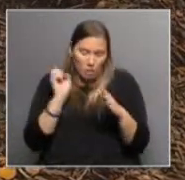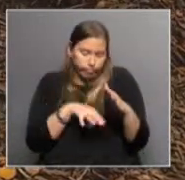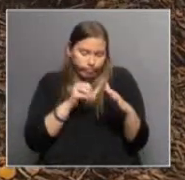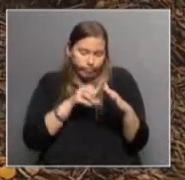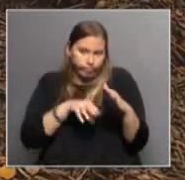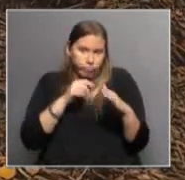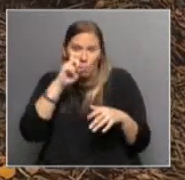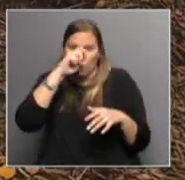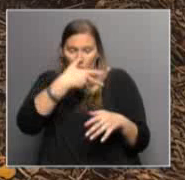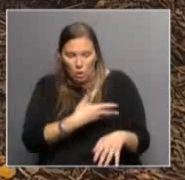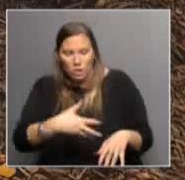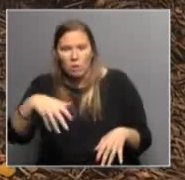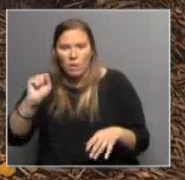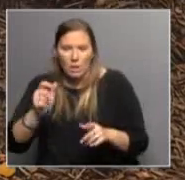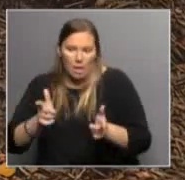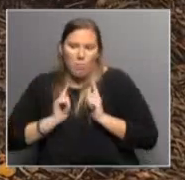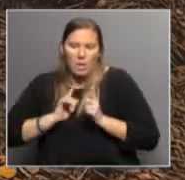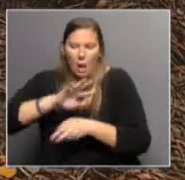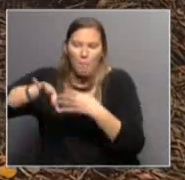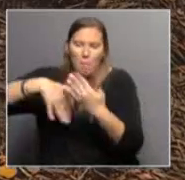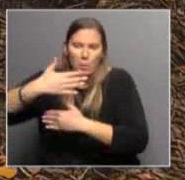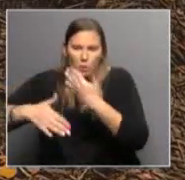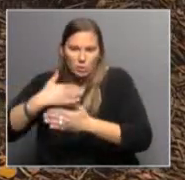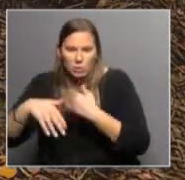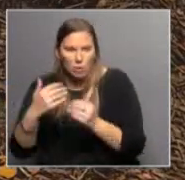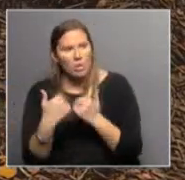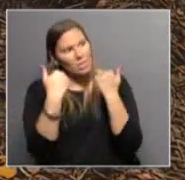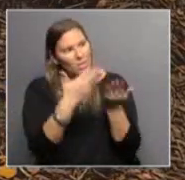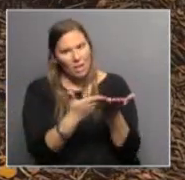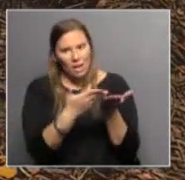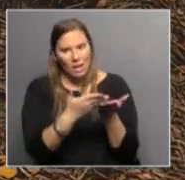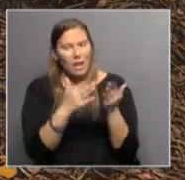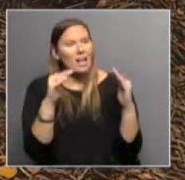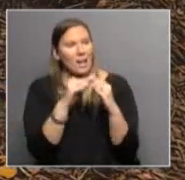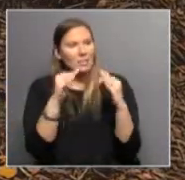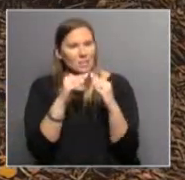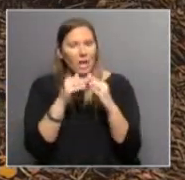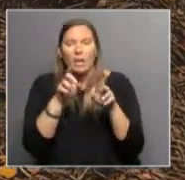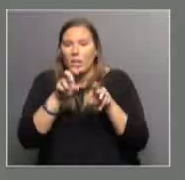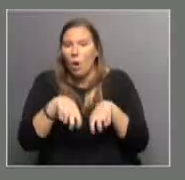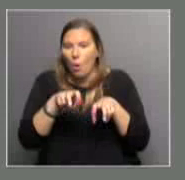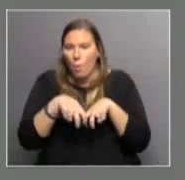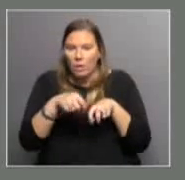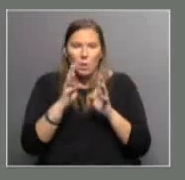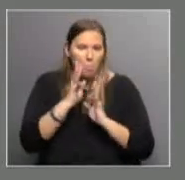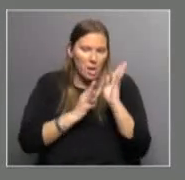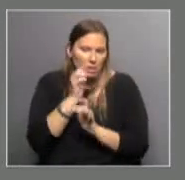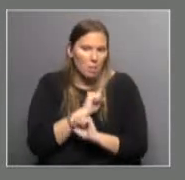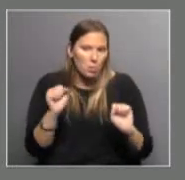Montevideo, compostarlos y a los 3 meses entregarles el compost logrado a esos hogares para que lo usen en sus huertas o en las plantas.